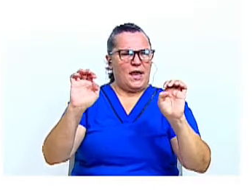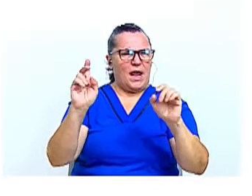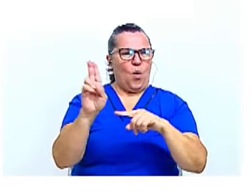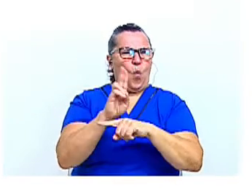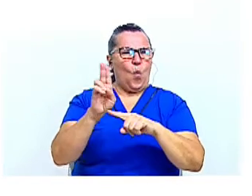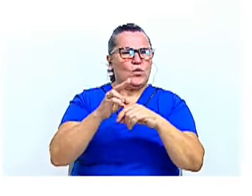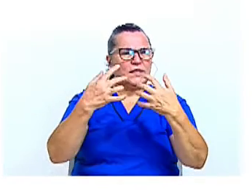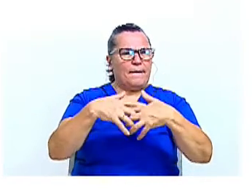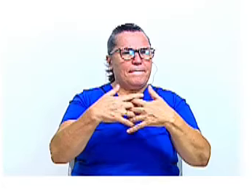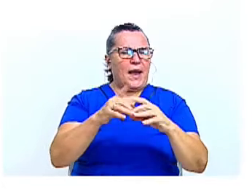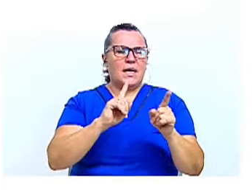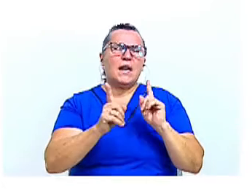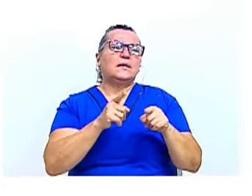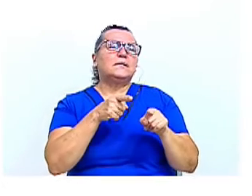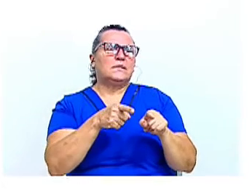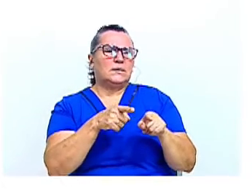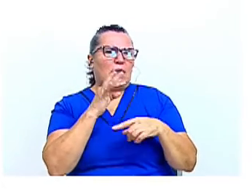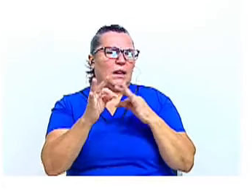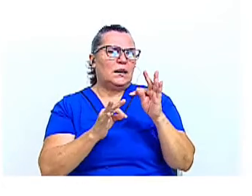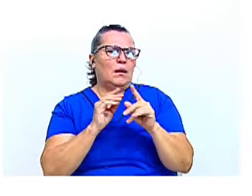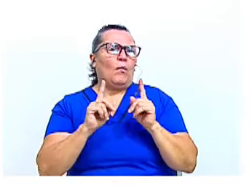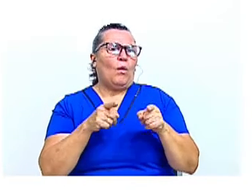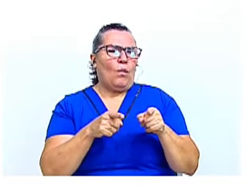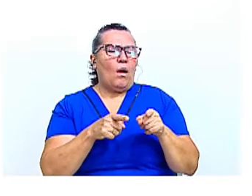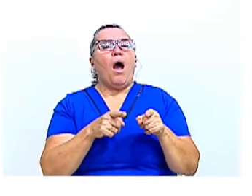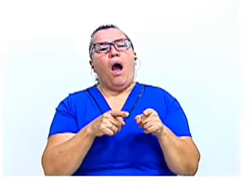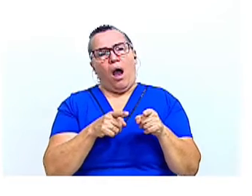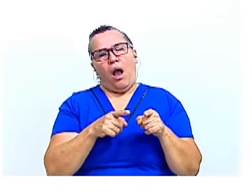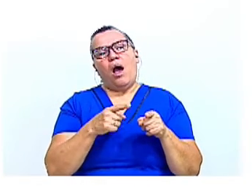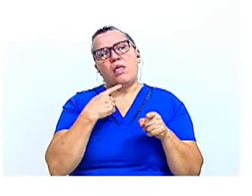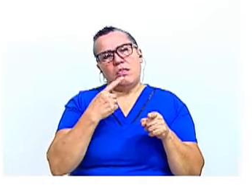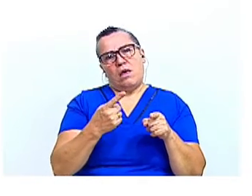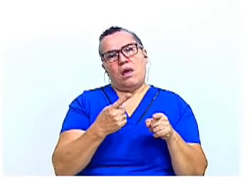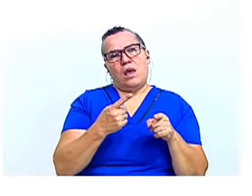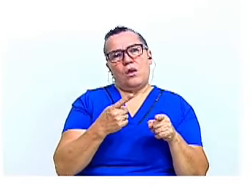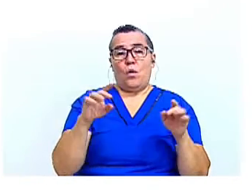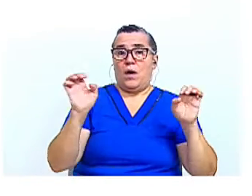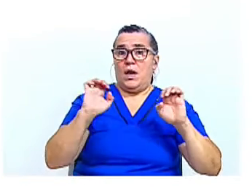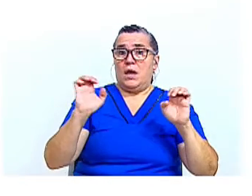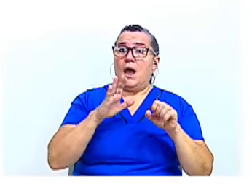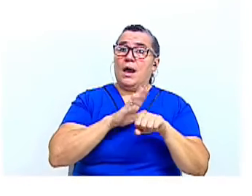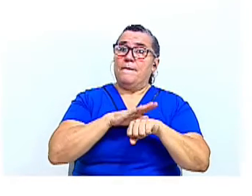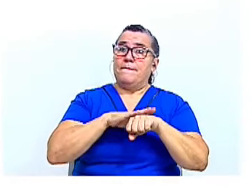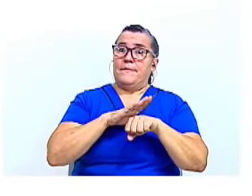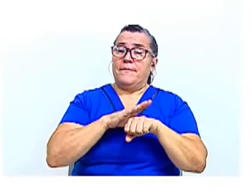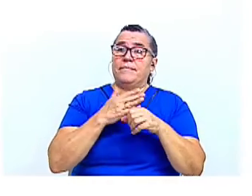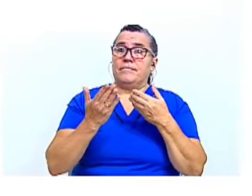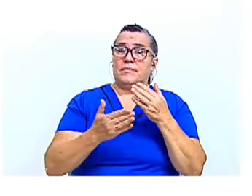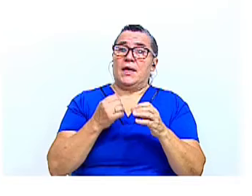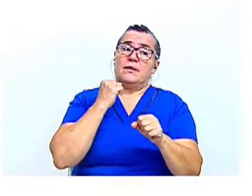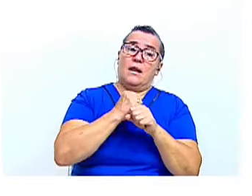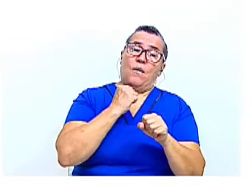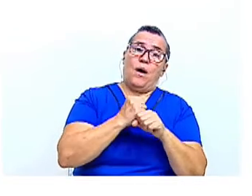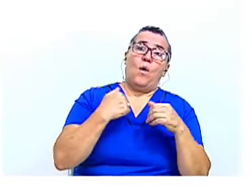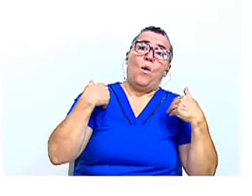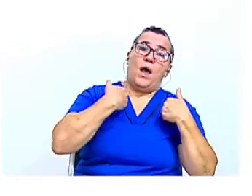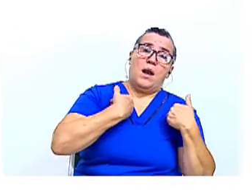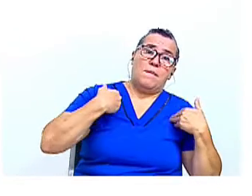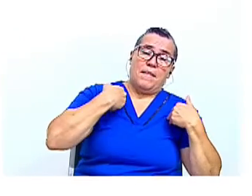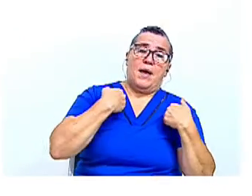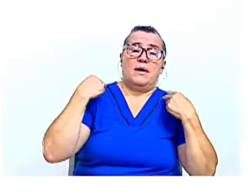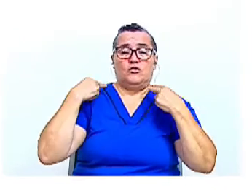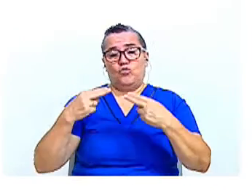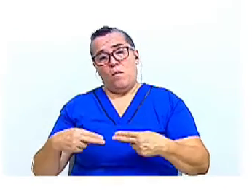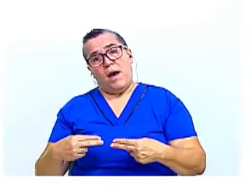máquinas? Vimos hace un rato que está bien, la energía que permite el trabajo de los humanos, de los animales,